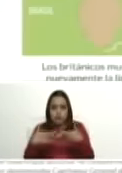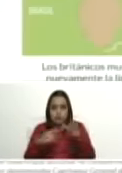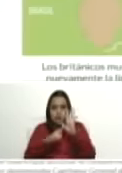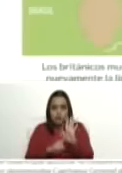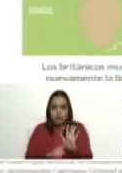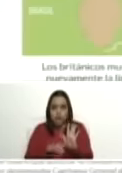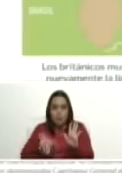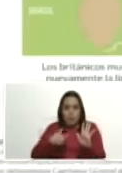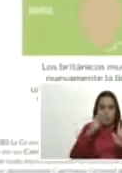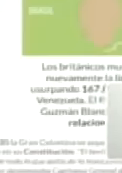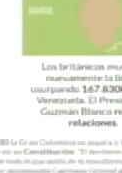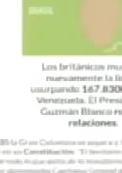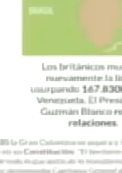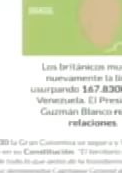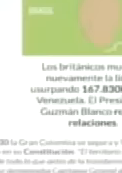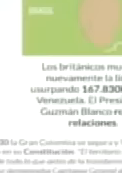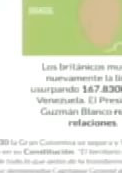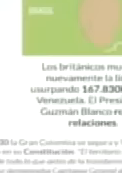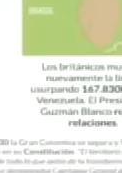podemos ver la evolución